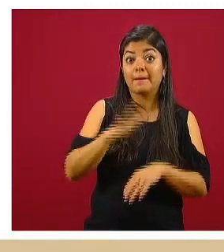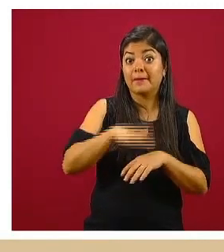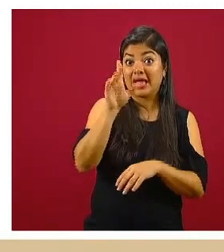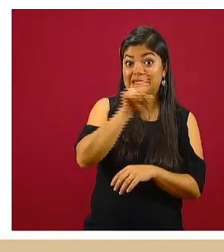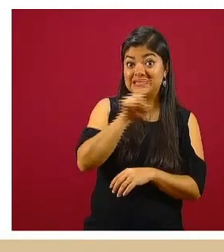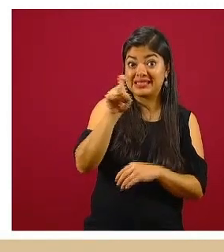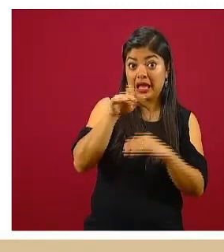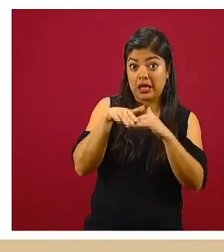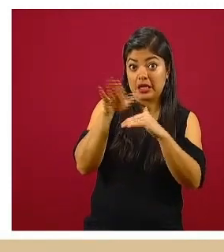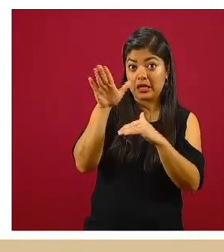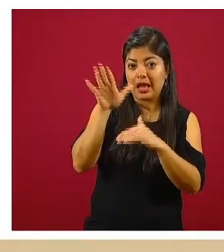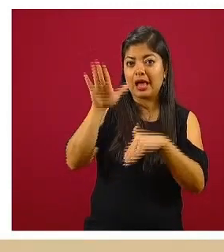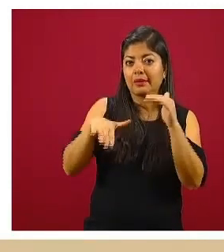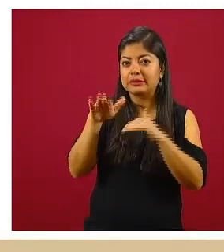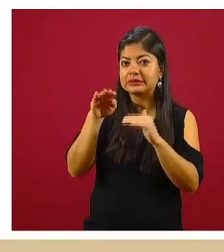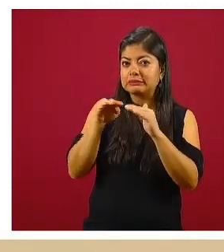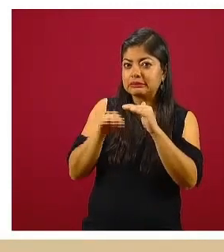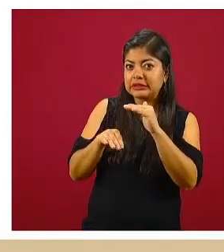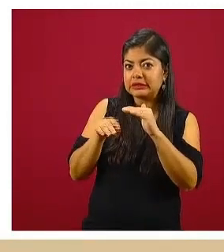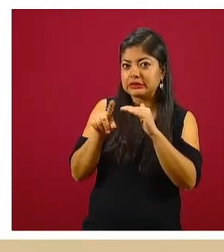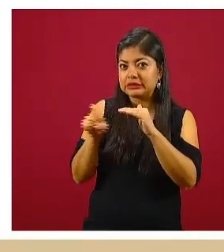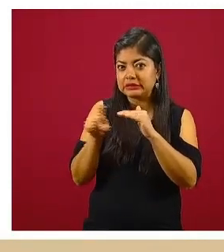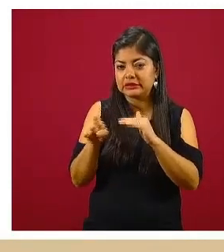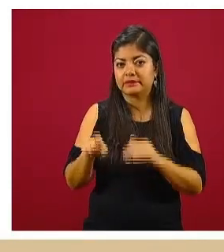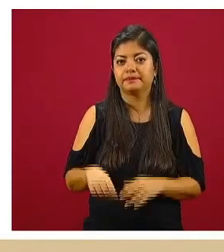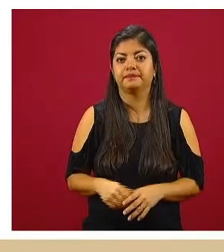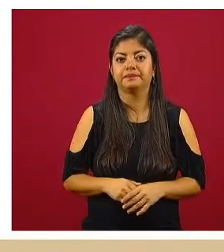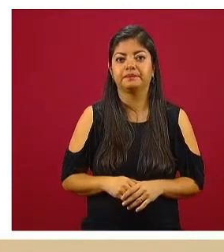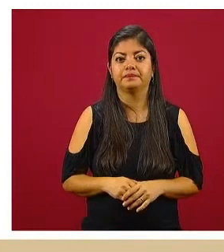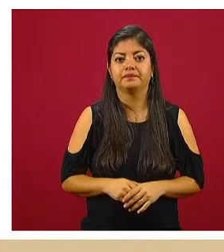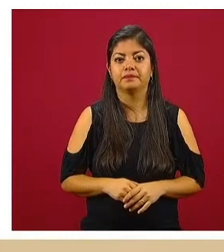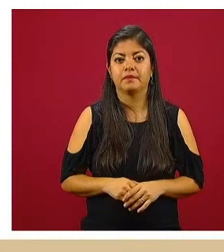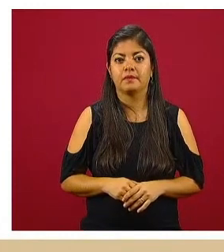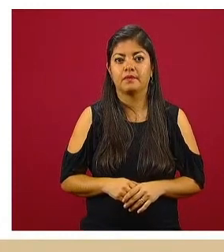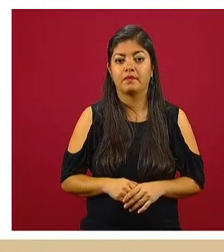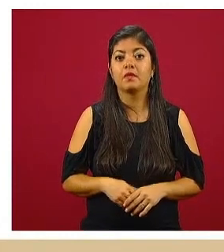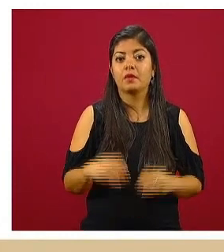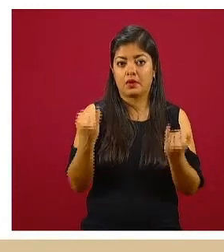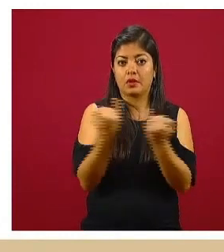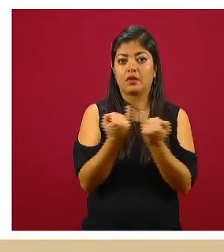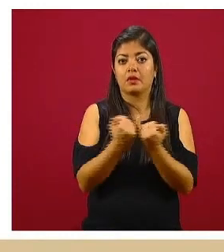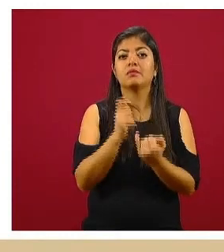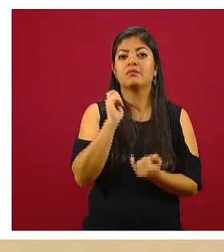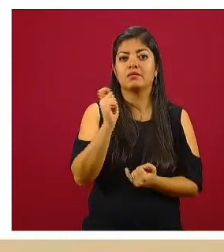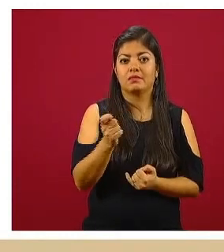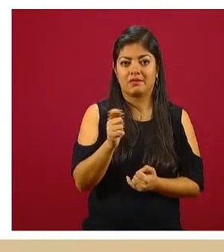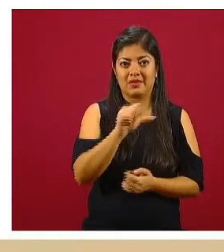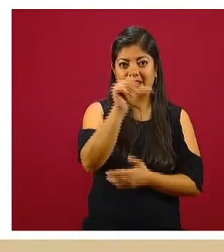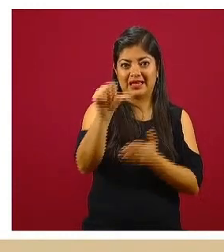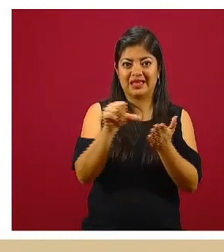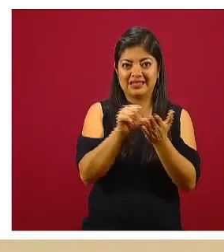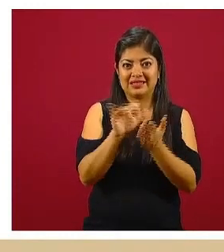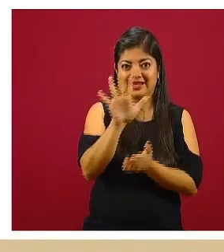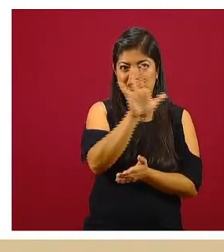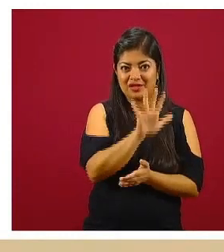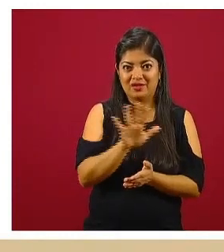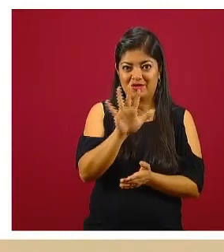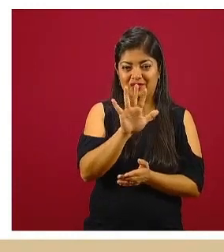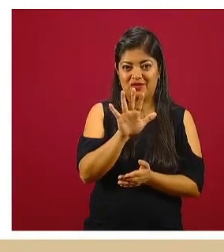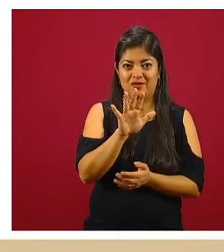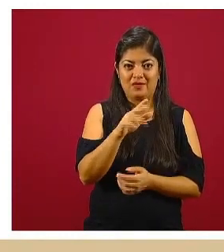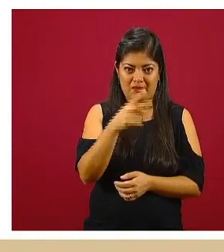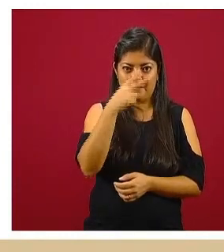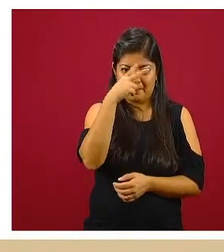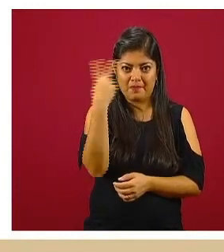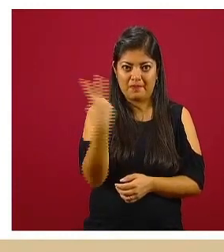100 casos, a veces menos de 100 casos. La siguiente. También la zona metropolitana del Valle de México es la zona que tiene la